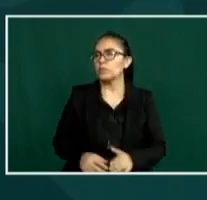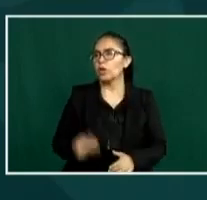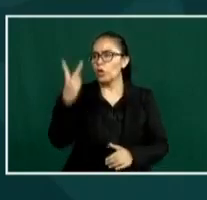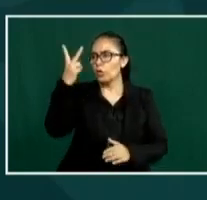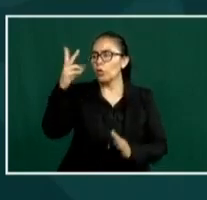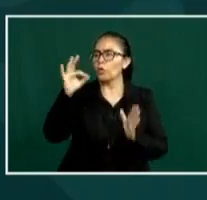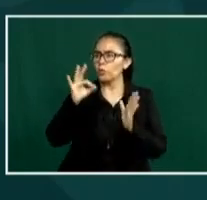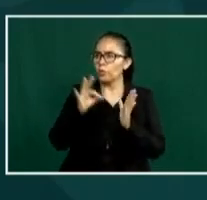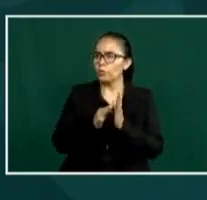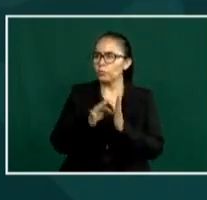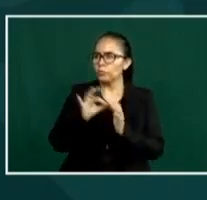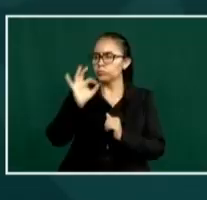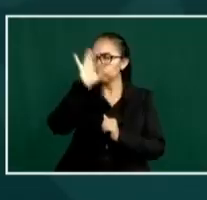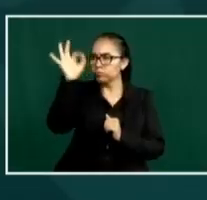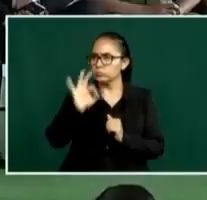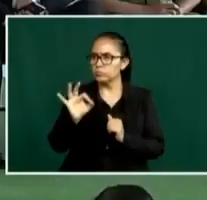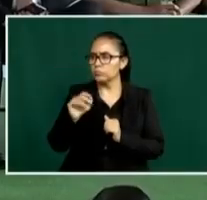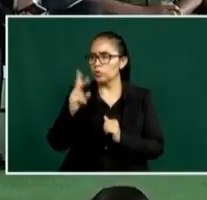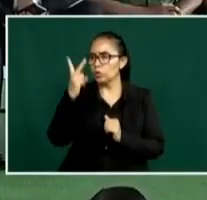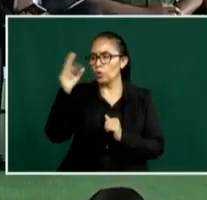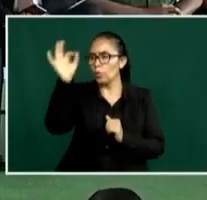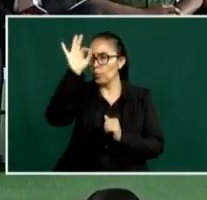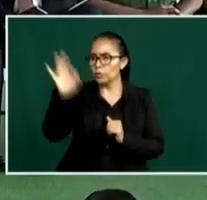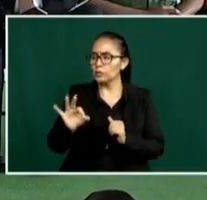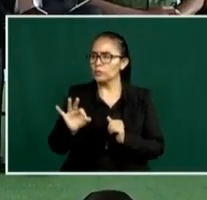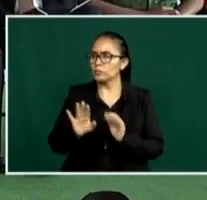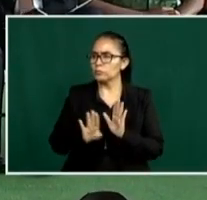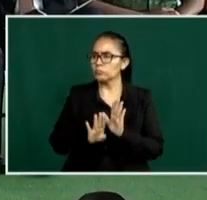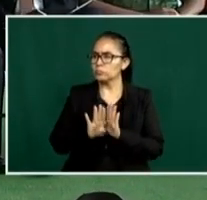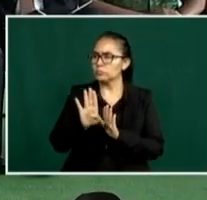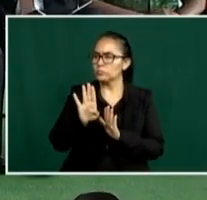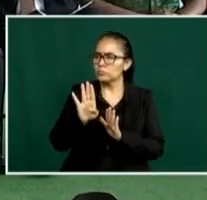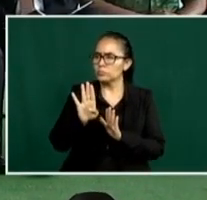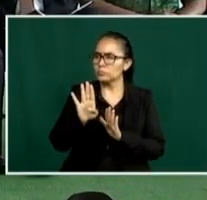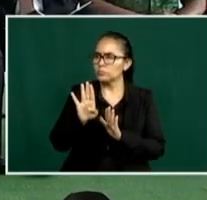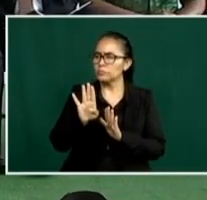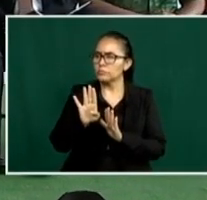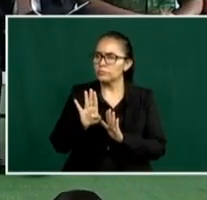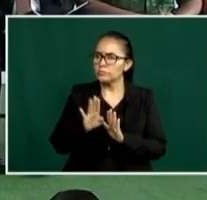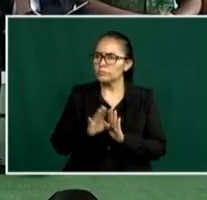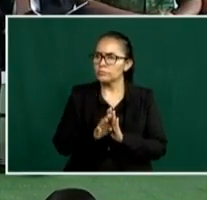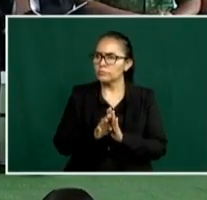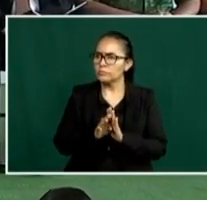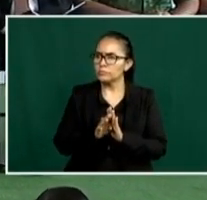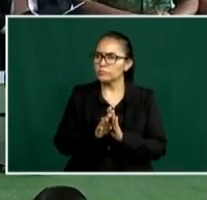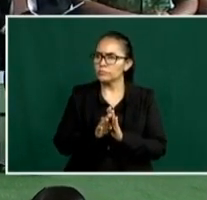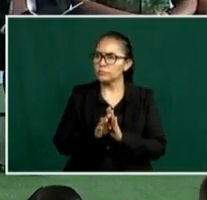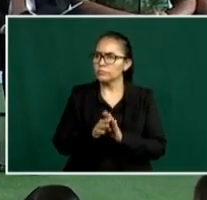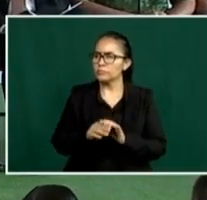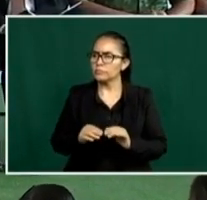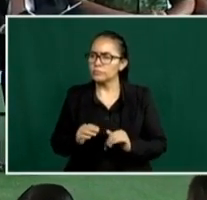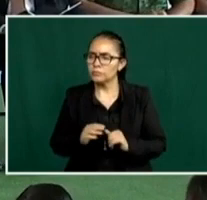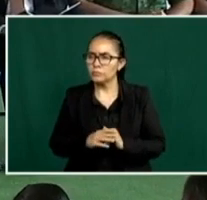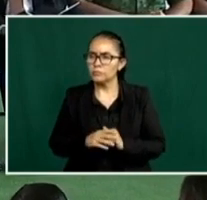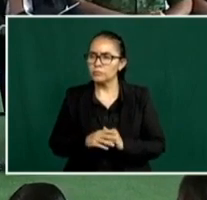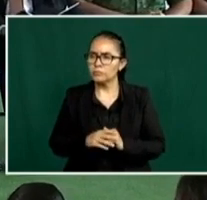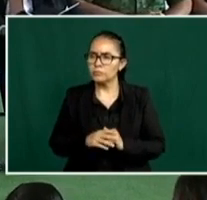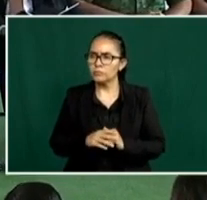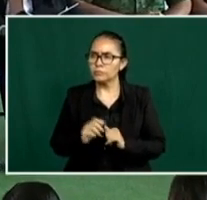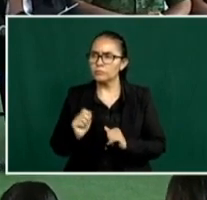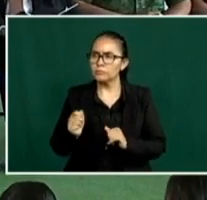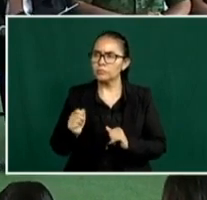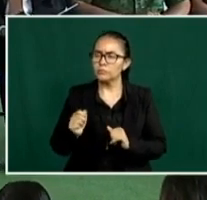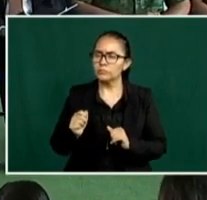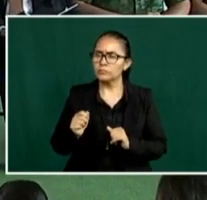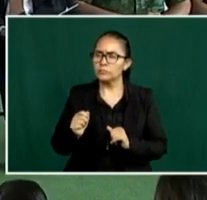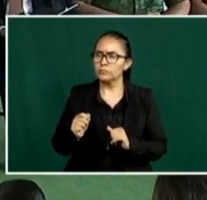2% de crecimiento y no se va a alcanzar, el pronóstico es de que va a